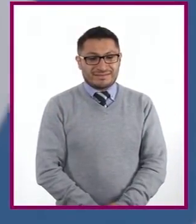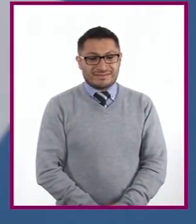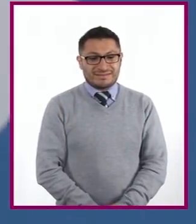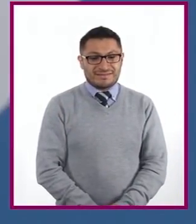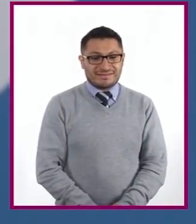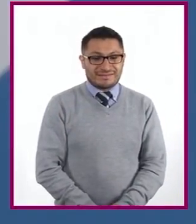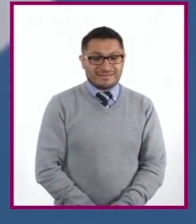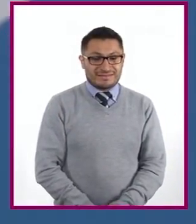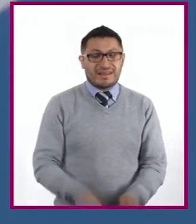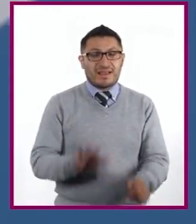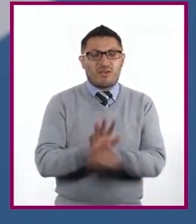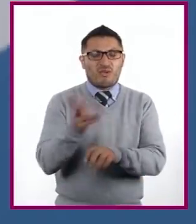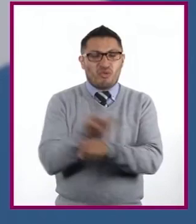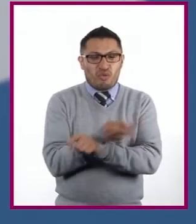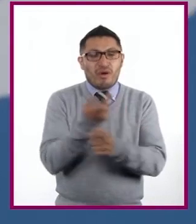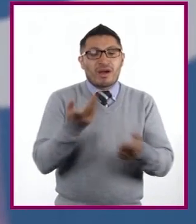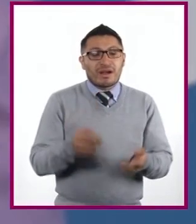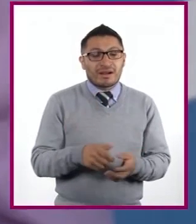¿Qué pasó acá?